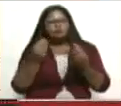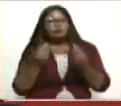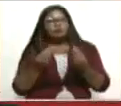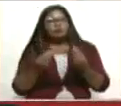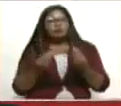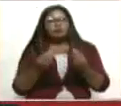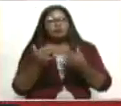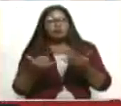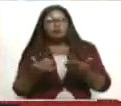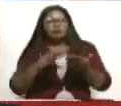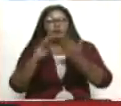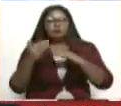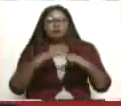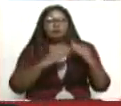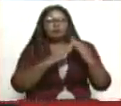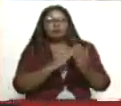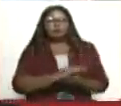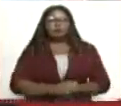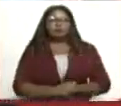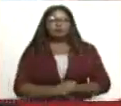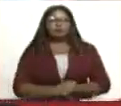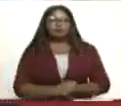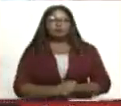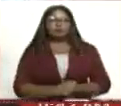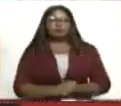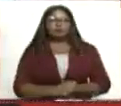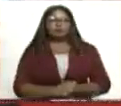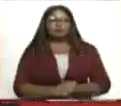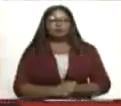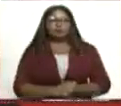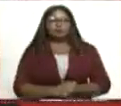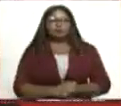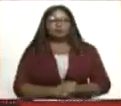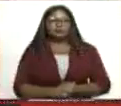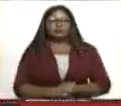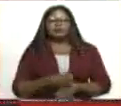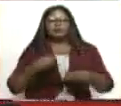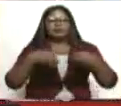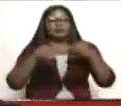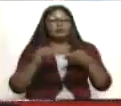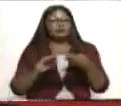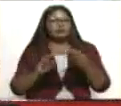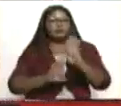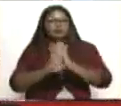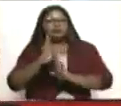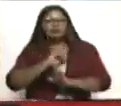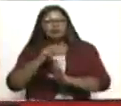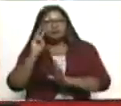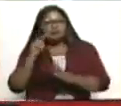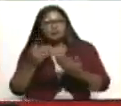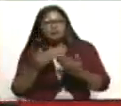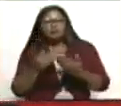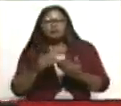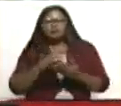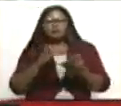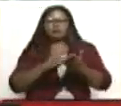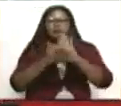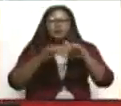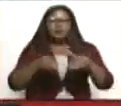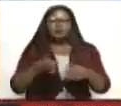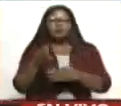a comunidades que tratan de desarrollar una veeduría social de este cese al fuego y de